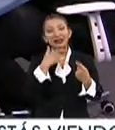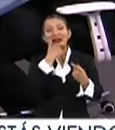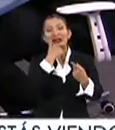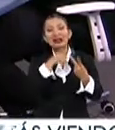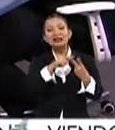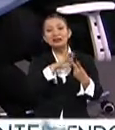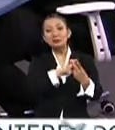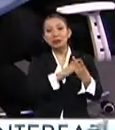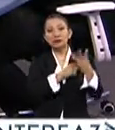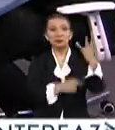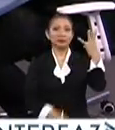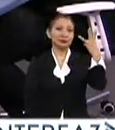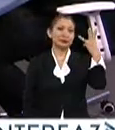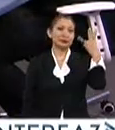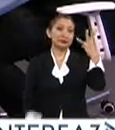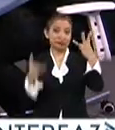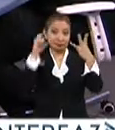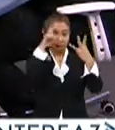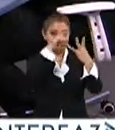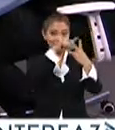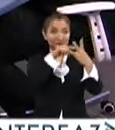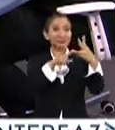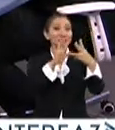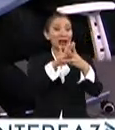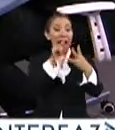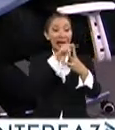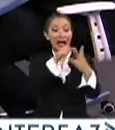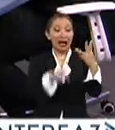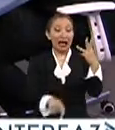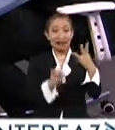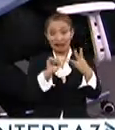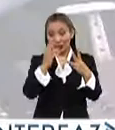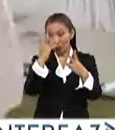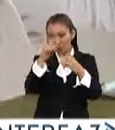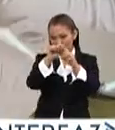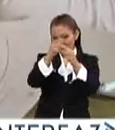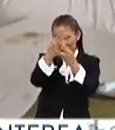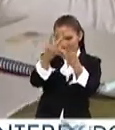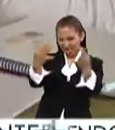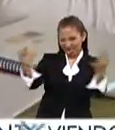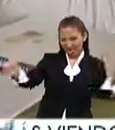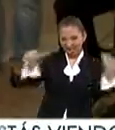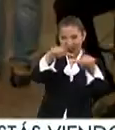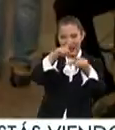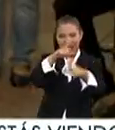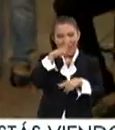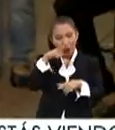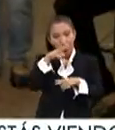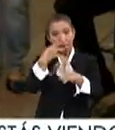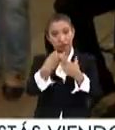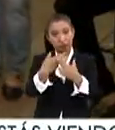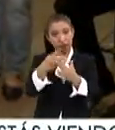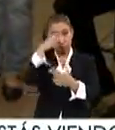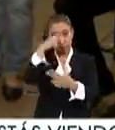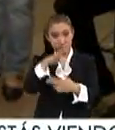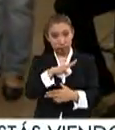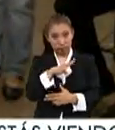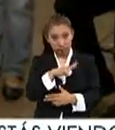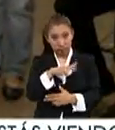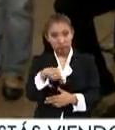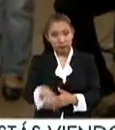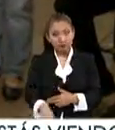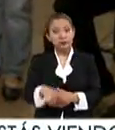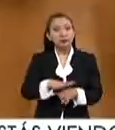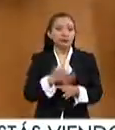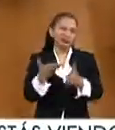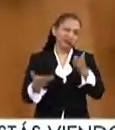español. Entonces ya se vuelve una complejidad mucho más allá de las 64 variantes lingüísticas, que es la riqueza nacional de México,